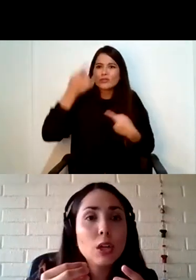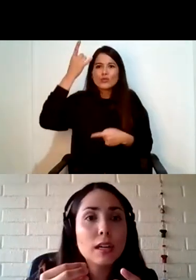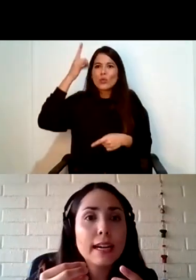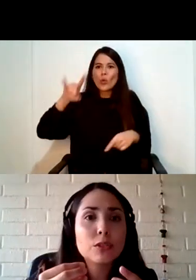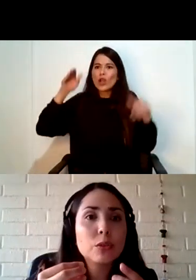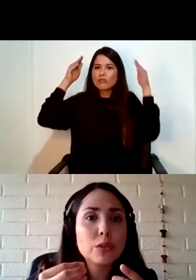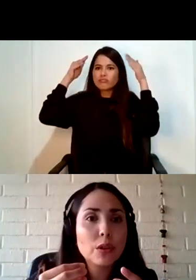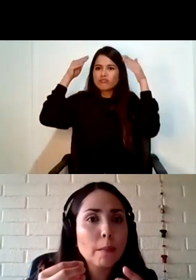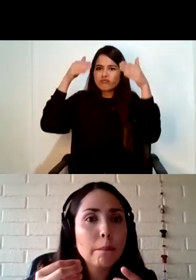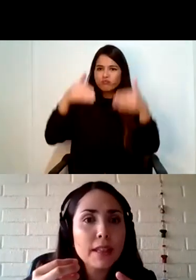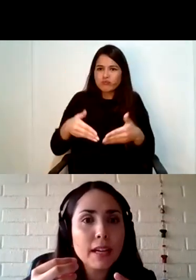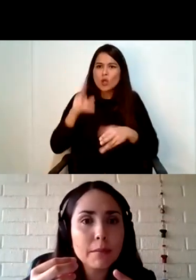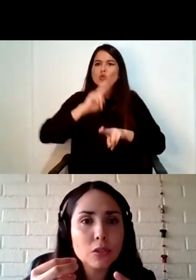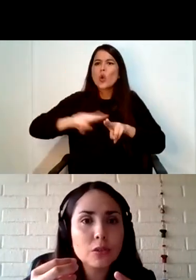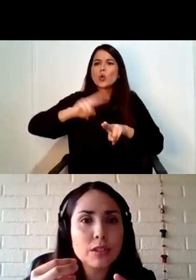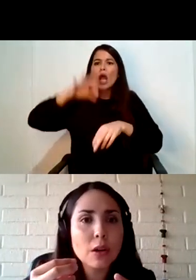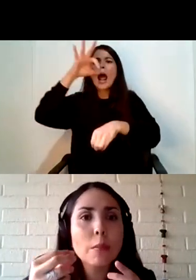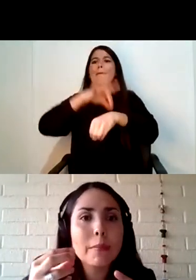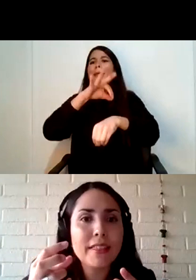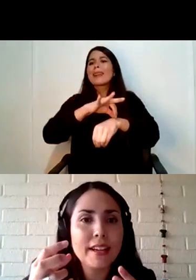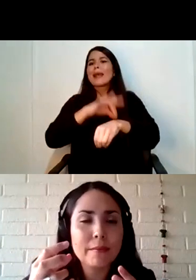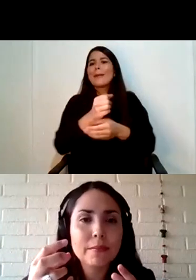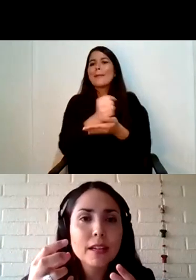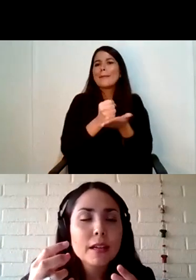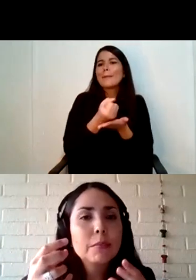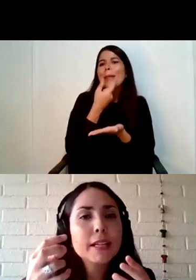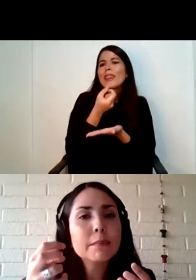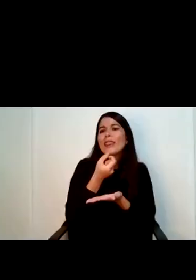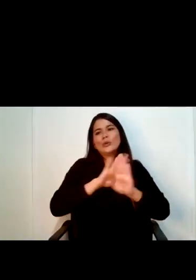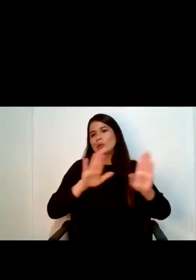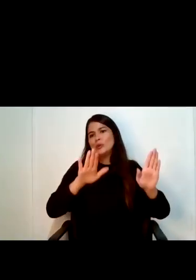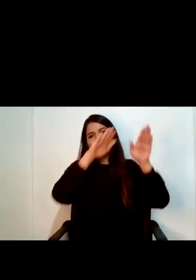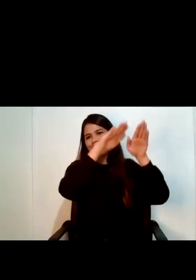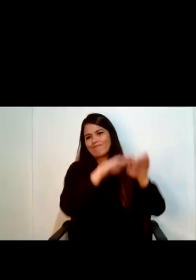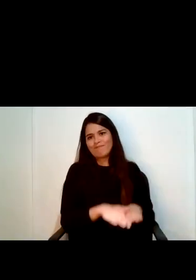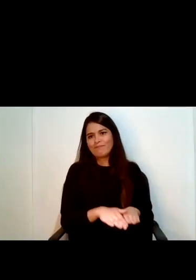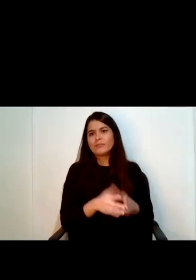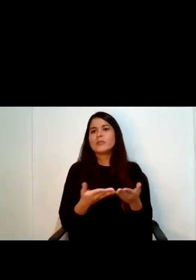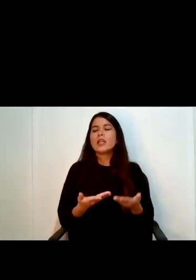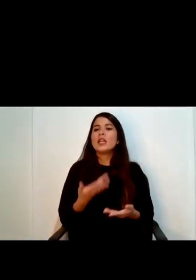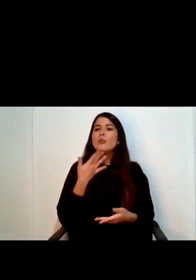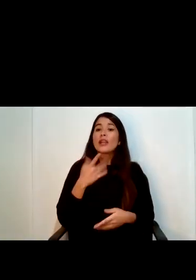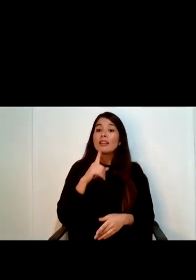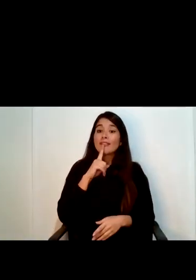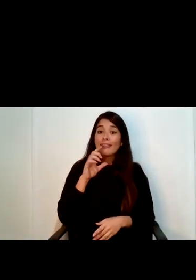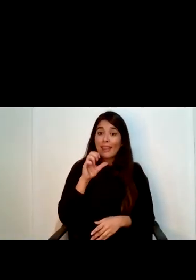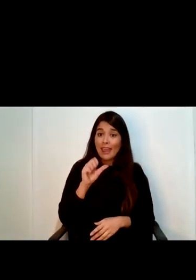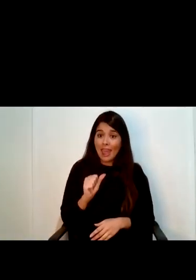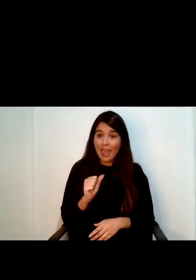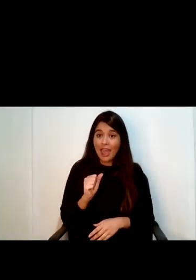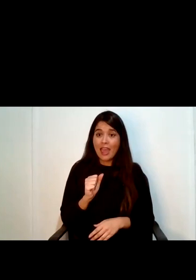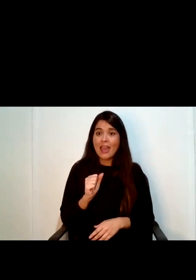a la solución medicamentosa o médica, porque prácticamente el TEA se